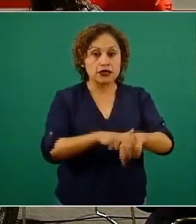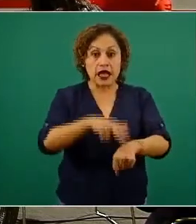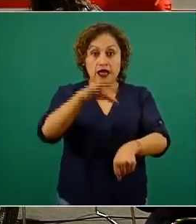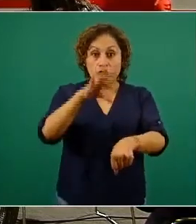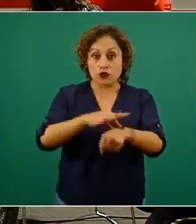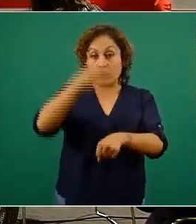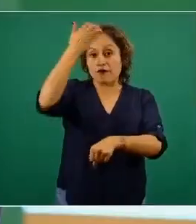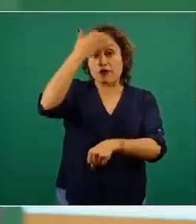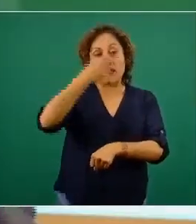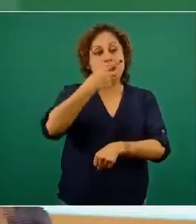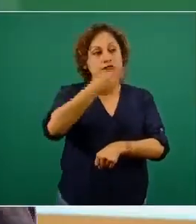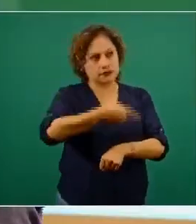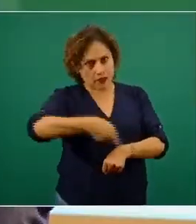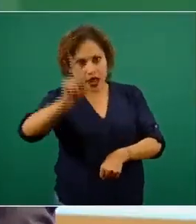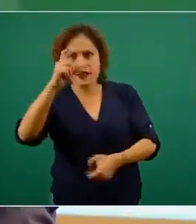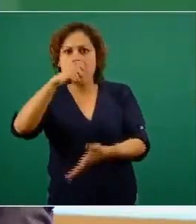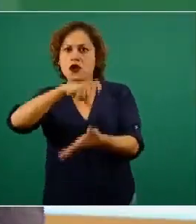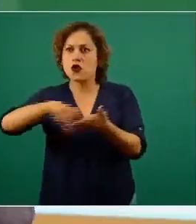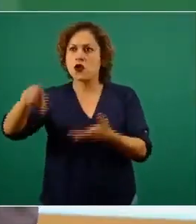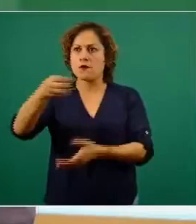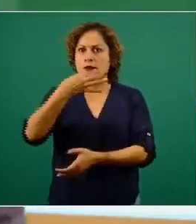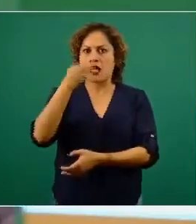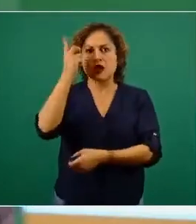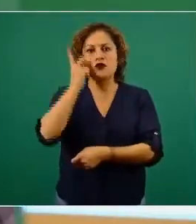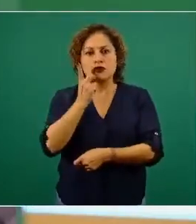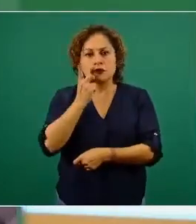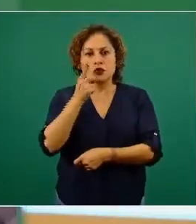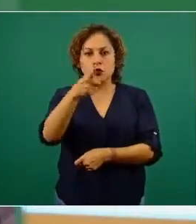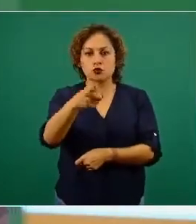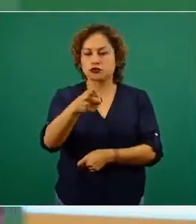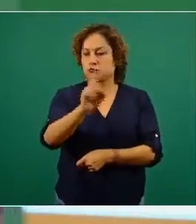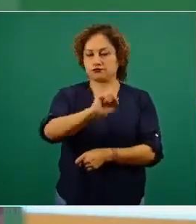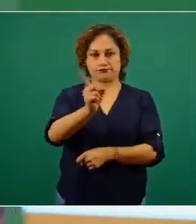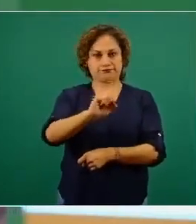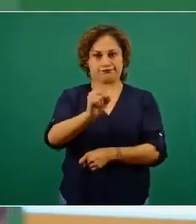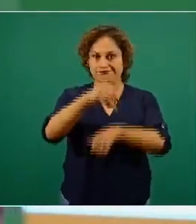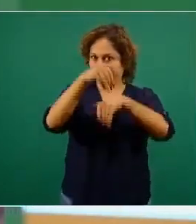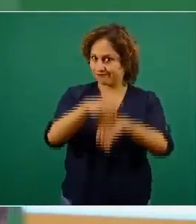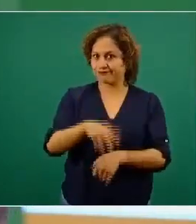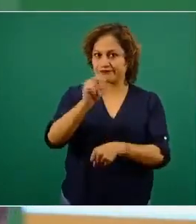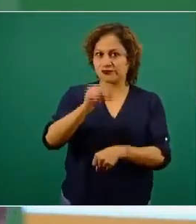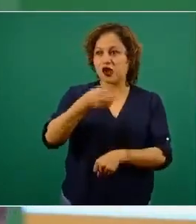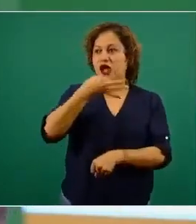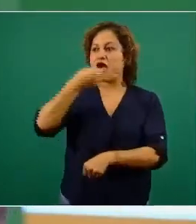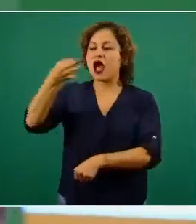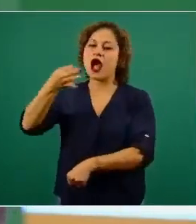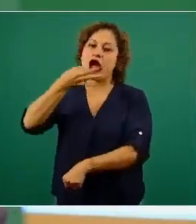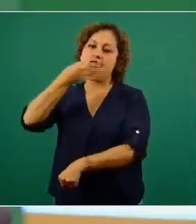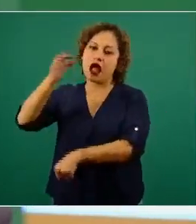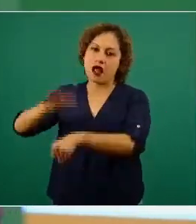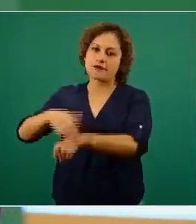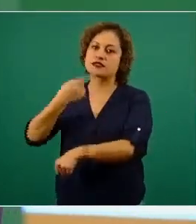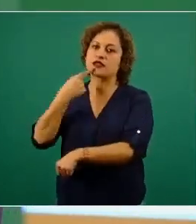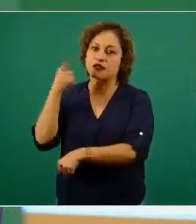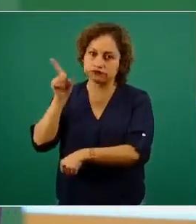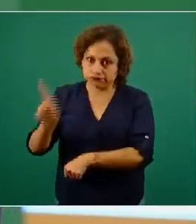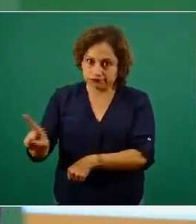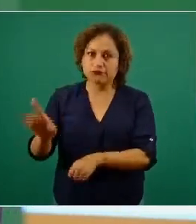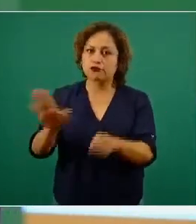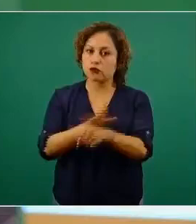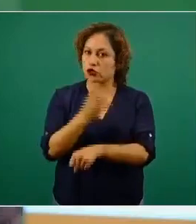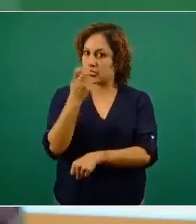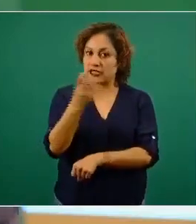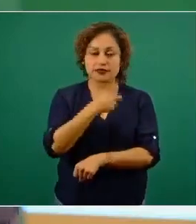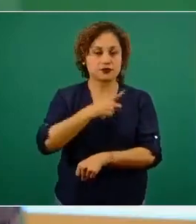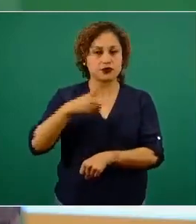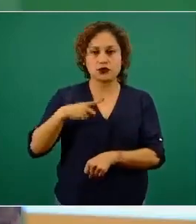medicamentos, y le dicen vaya usted y cómprelo a la farmacia, denúncielo, alértelo, porque no debe ocurrir. ¿Dónde hacerlo? En